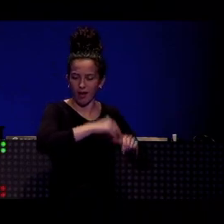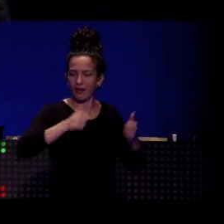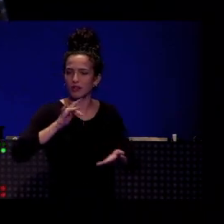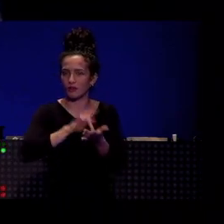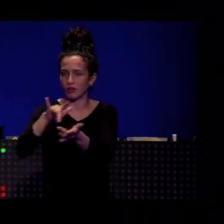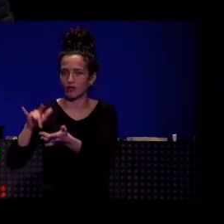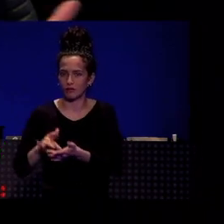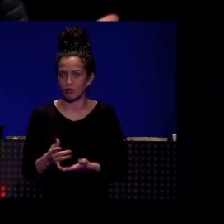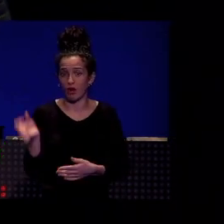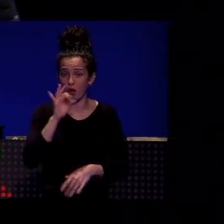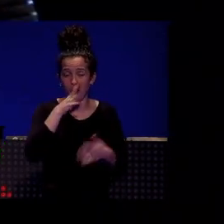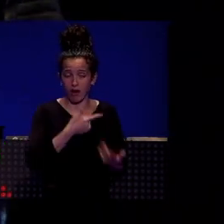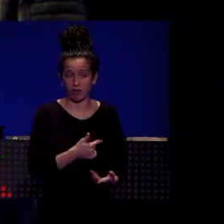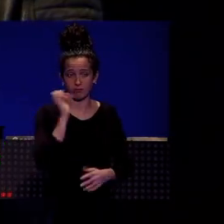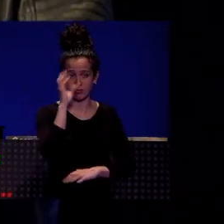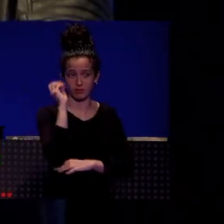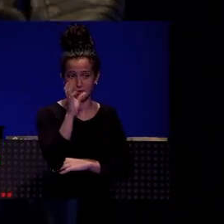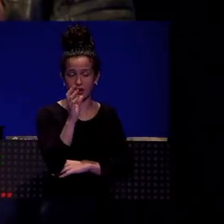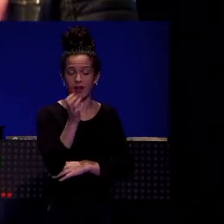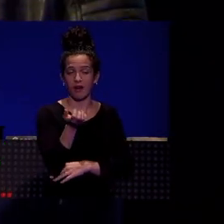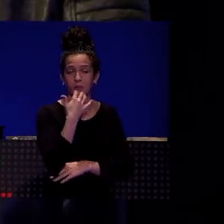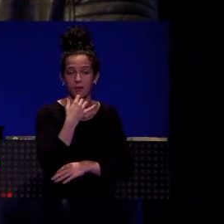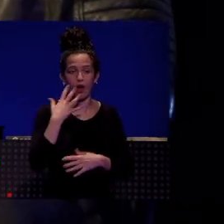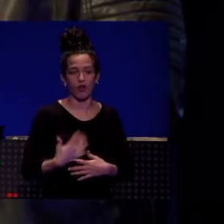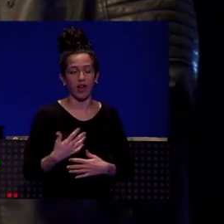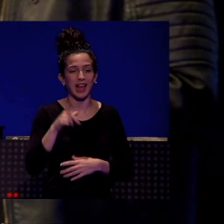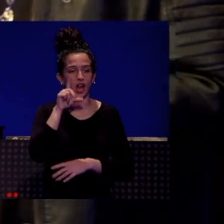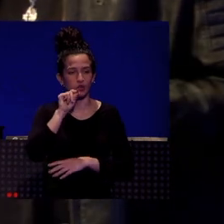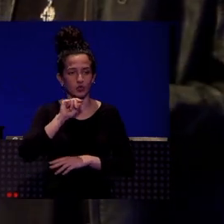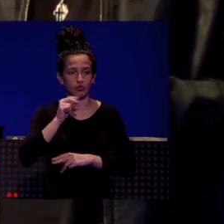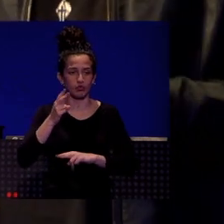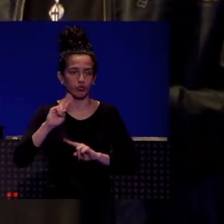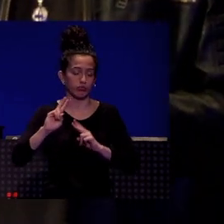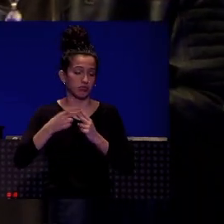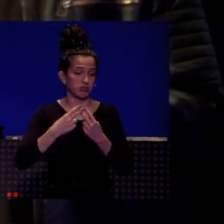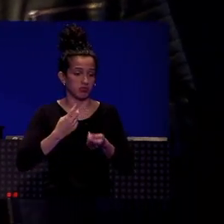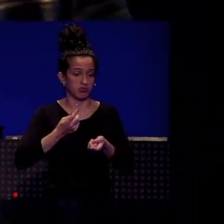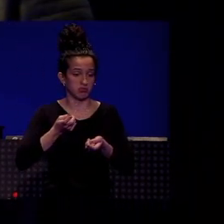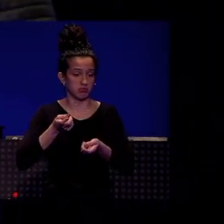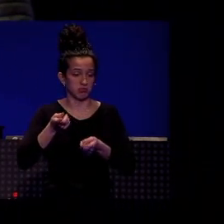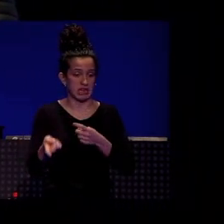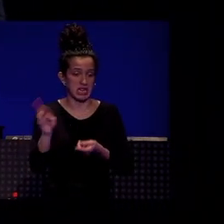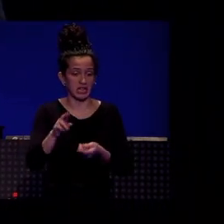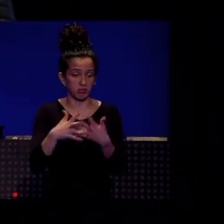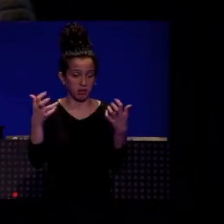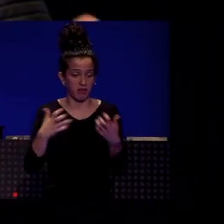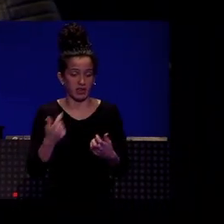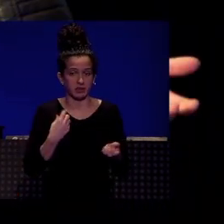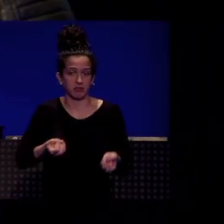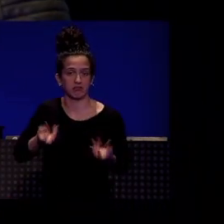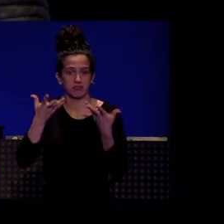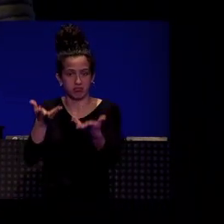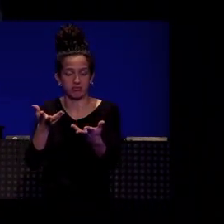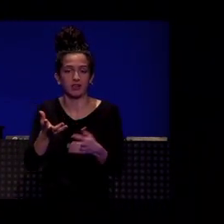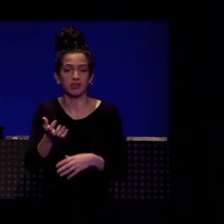de mis frases algunas de ellas han acabado en cientos de cuerpos tatuados cosa que me parece increíble recientemente